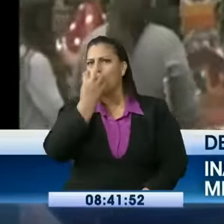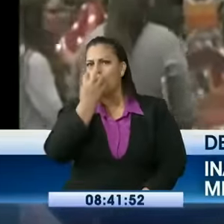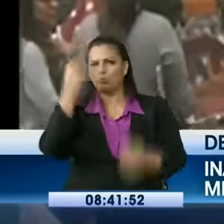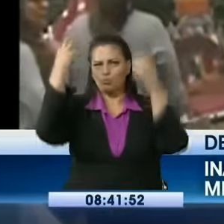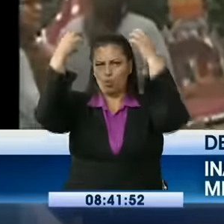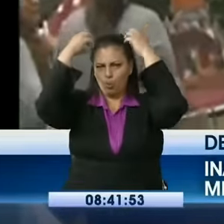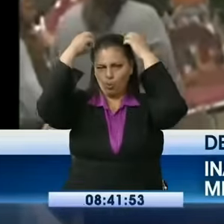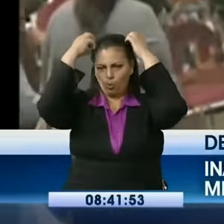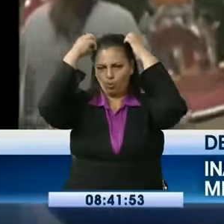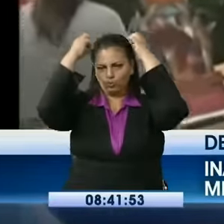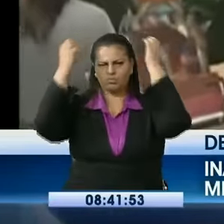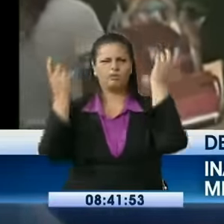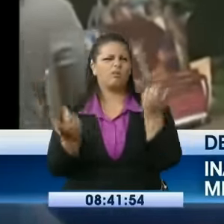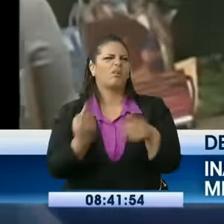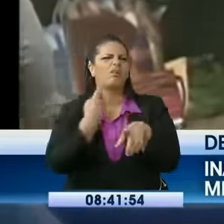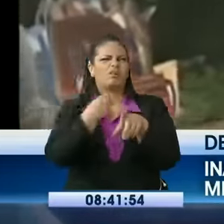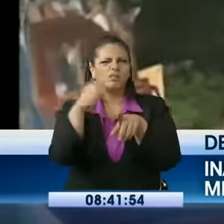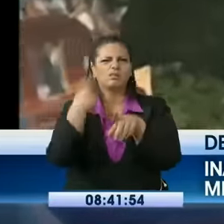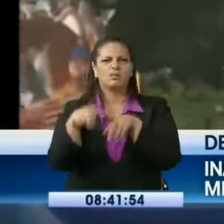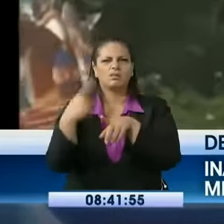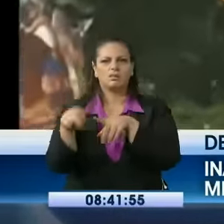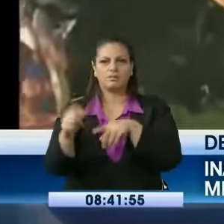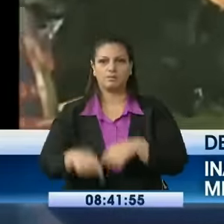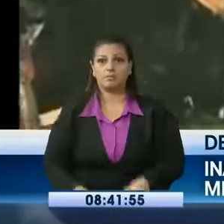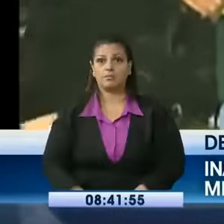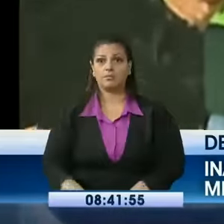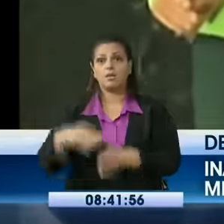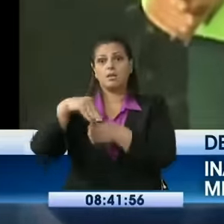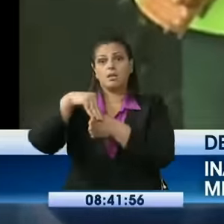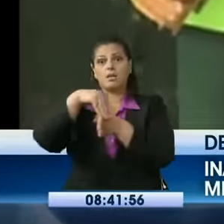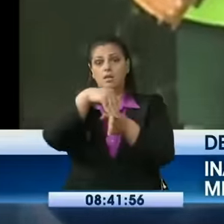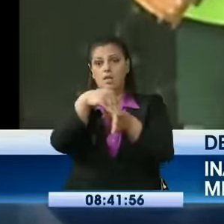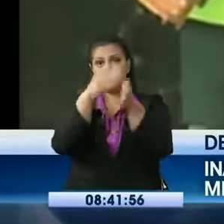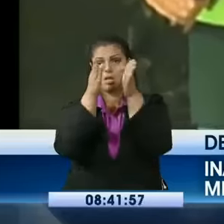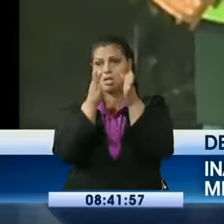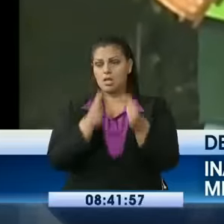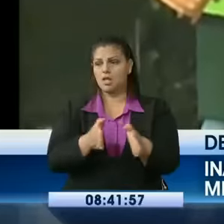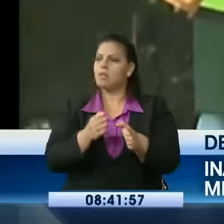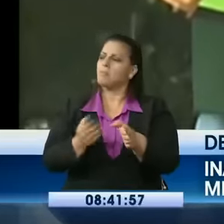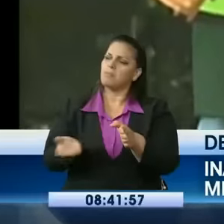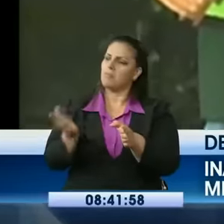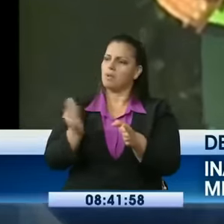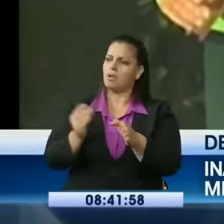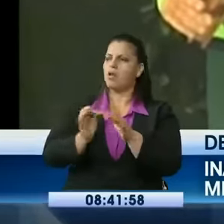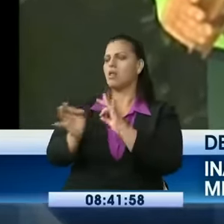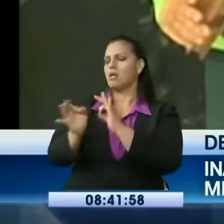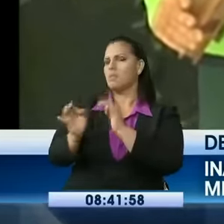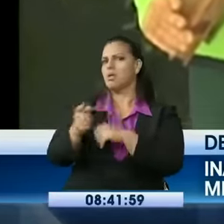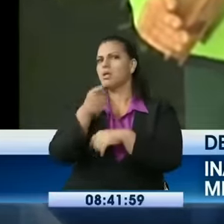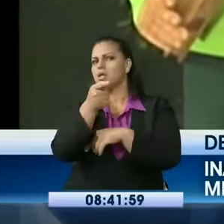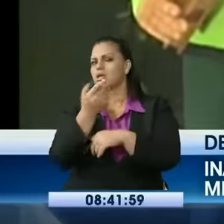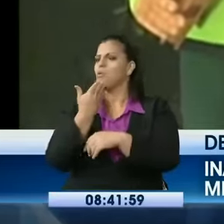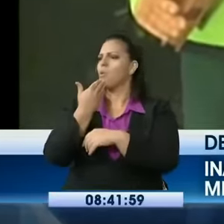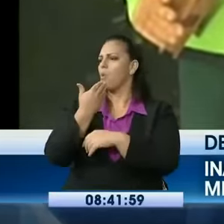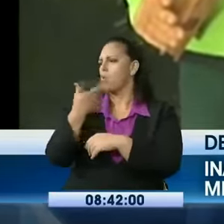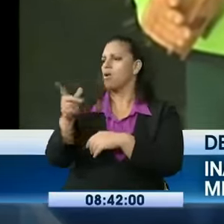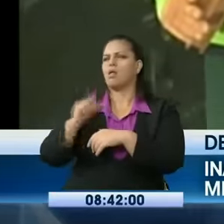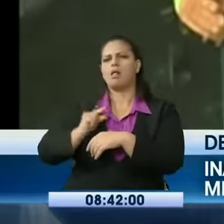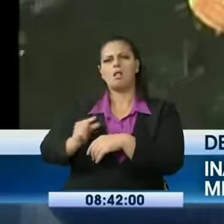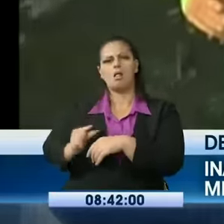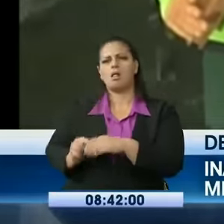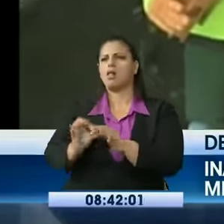Oiga, siempre va a haber un guía, eso también hay que destacar, va a haber un guía quien va a proporcionar información detallada de cada uno de los personajes, de las